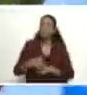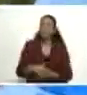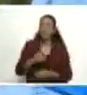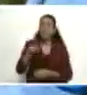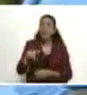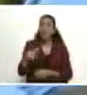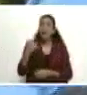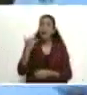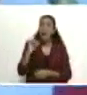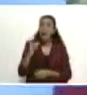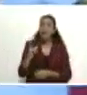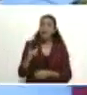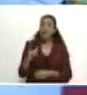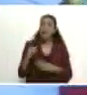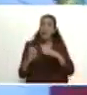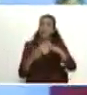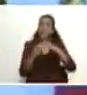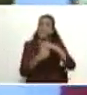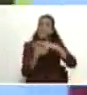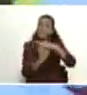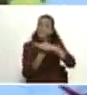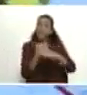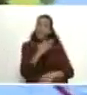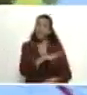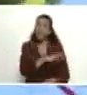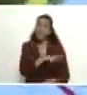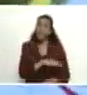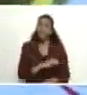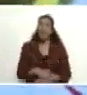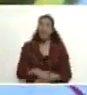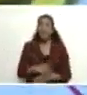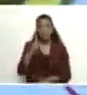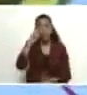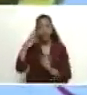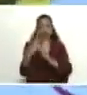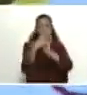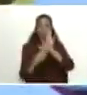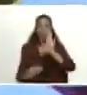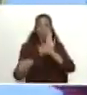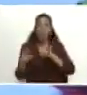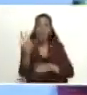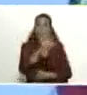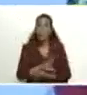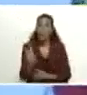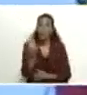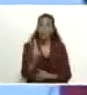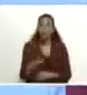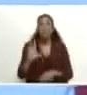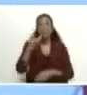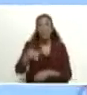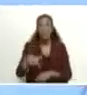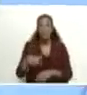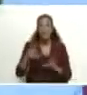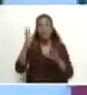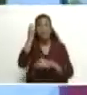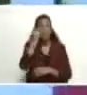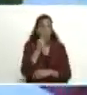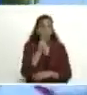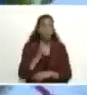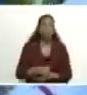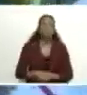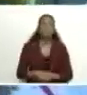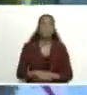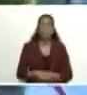aquí tenemos esta base de Misiones que va a ser referente en todo nuestro estado Sucre. Quisiera también,